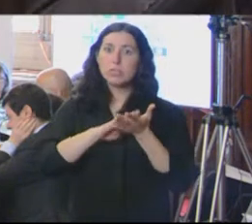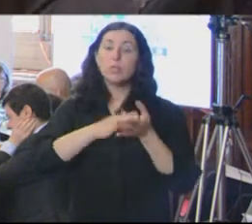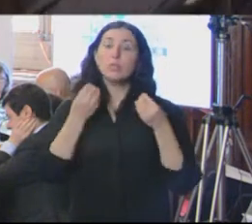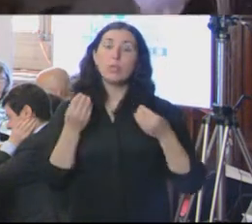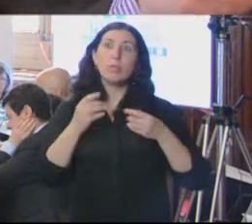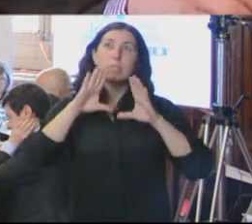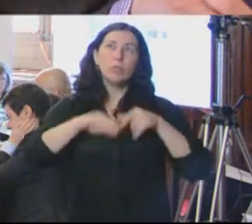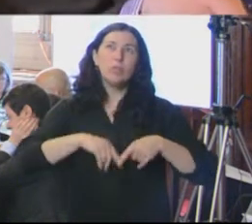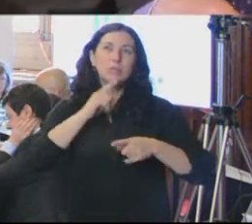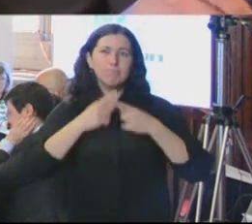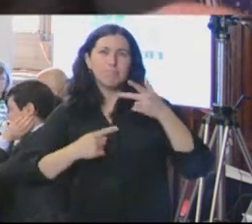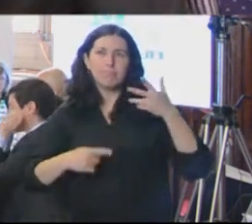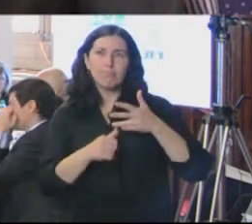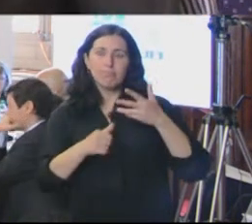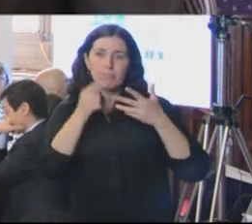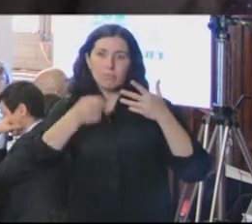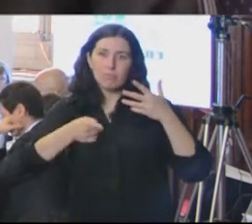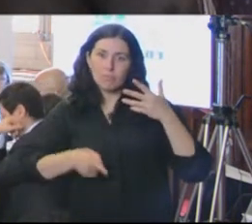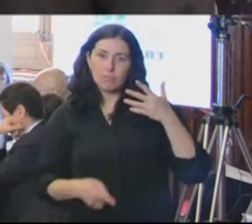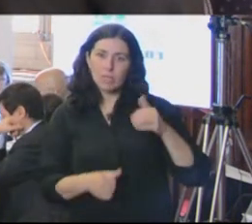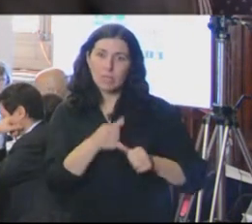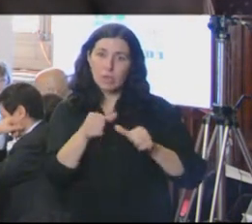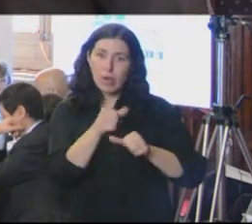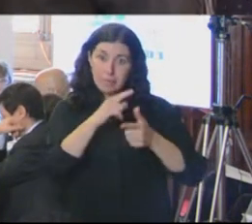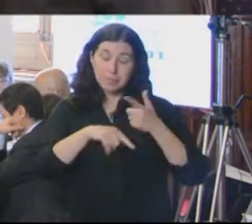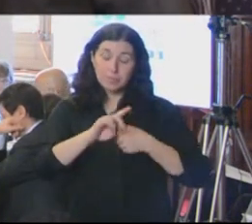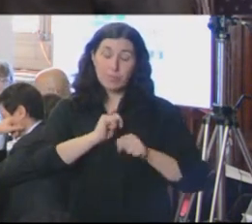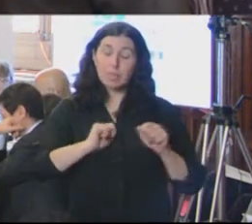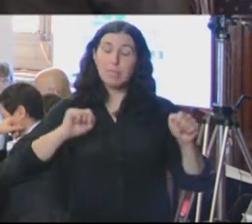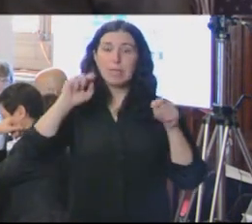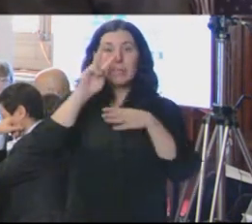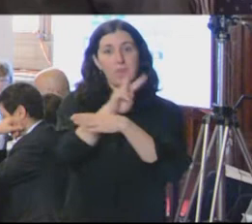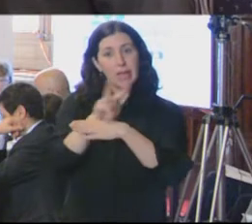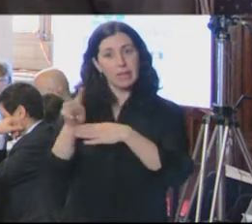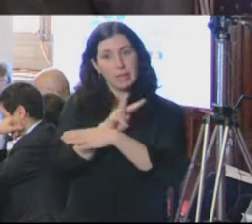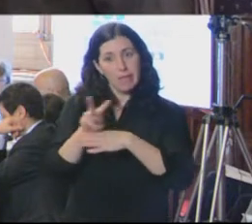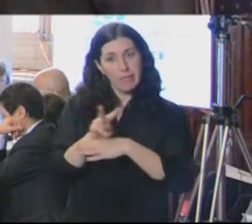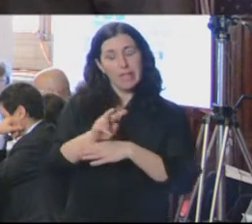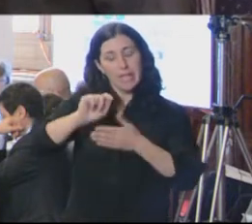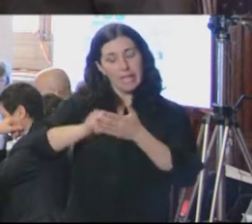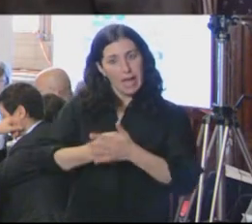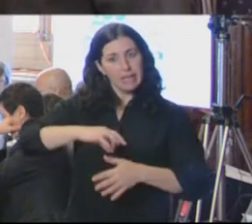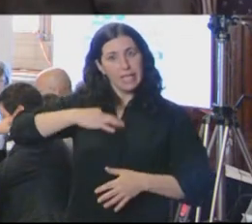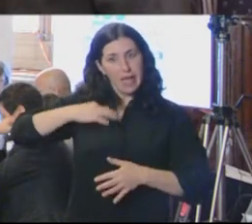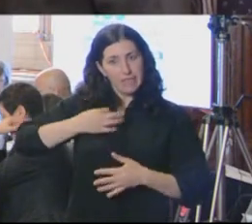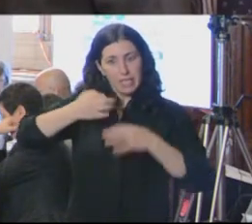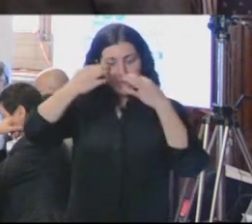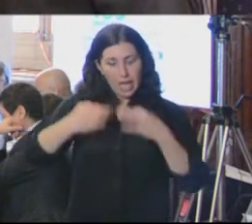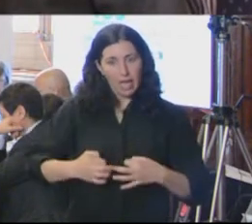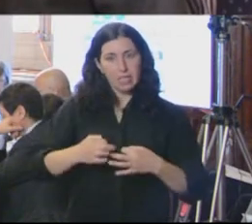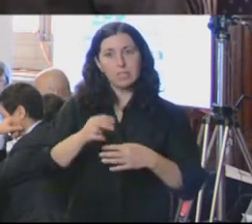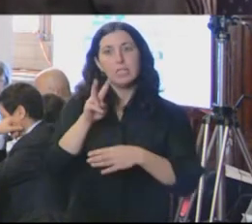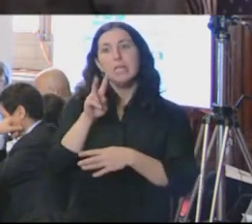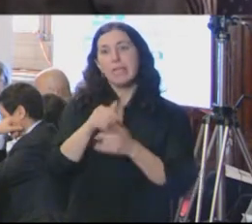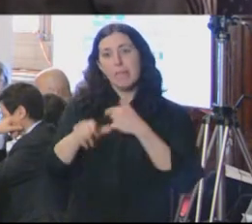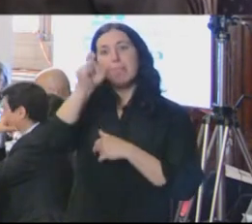de adoptarse y que se adoptan para la defensa y la garantía de la vida y la integridad de defensoras, de